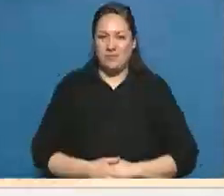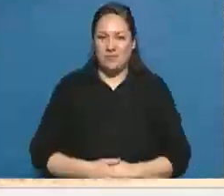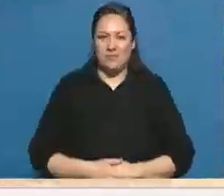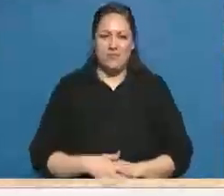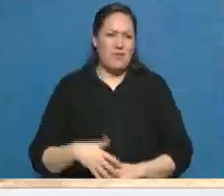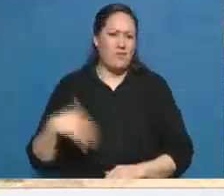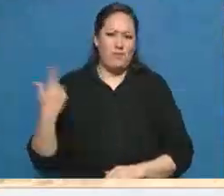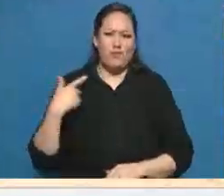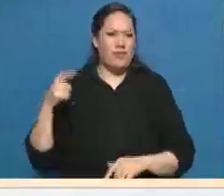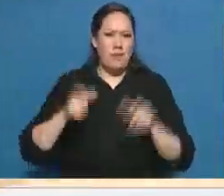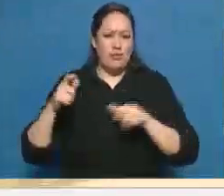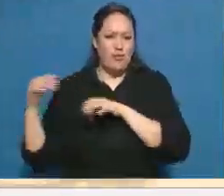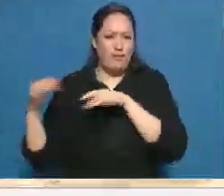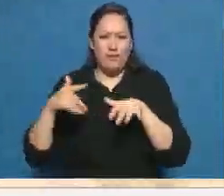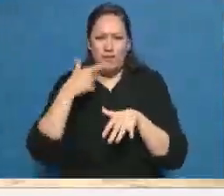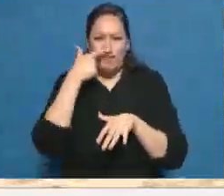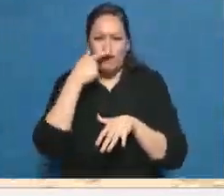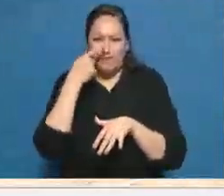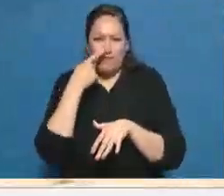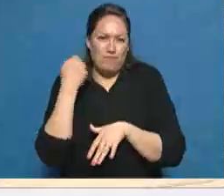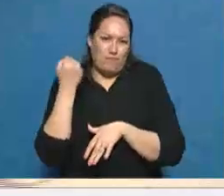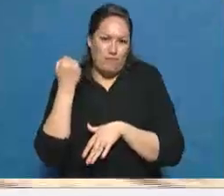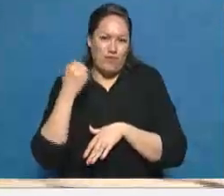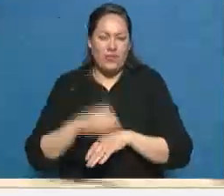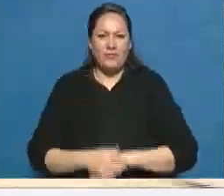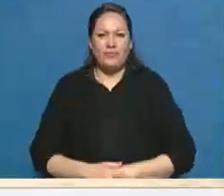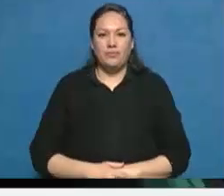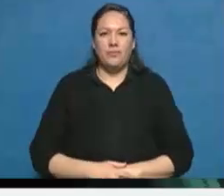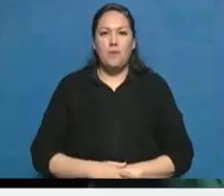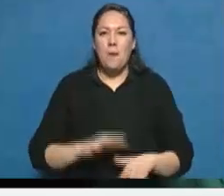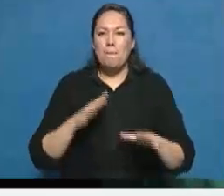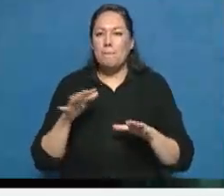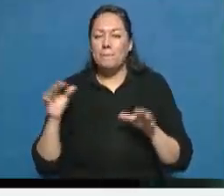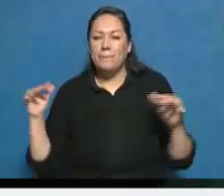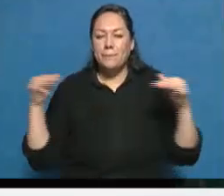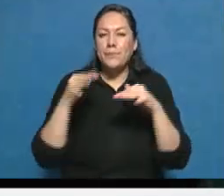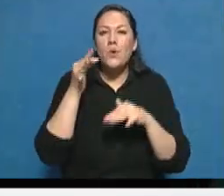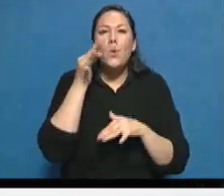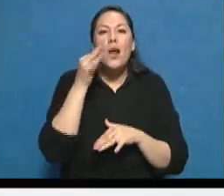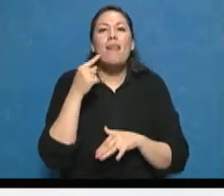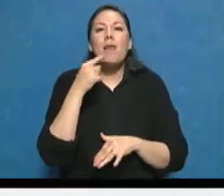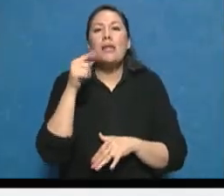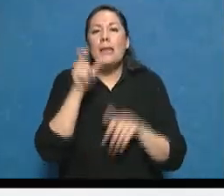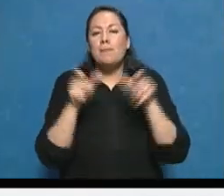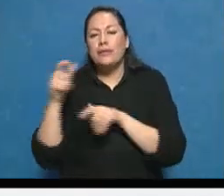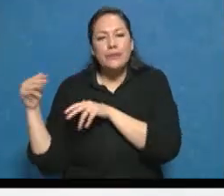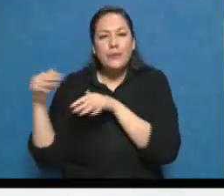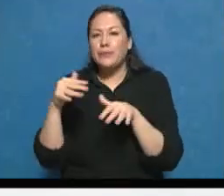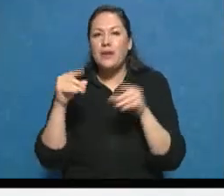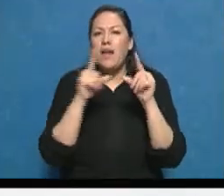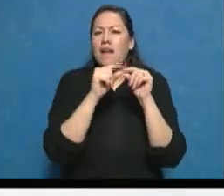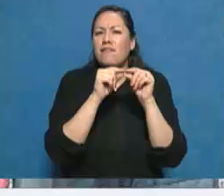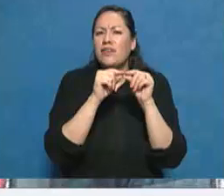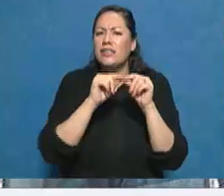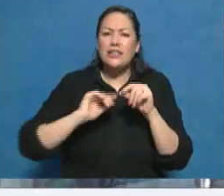que no es el más importante de todos. Alrededor de 40.000 personas siempre se acercan, familias de todas las clases sociales. Una fecha muy esperada, ¿no es